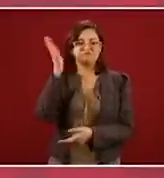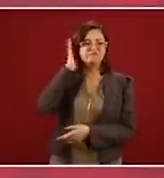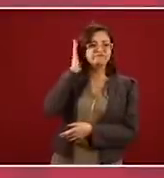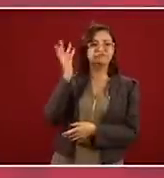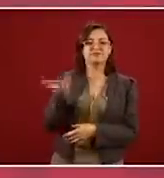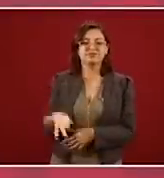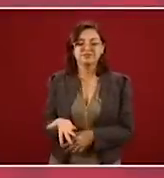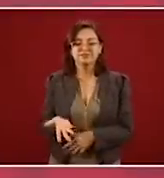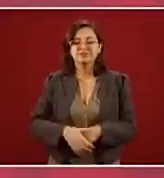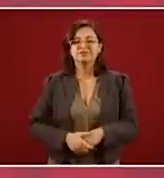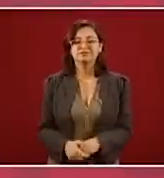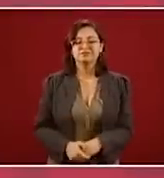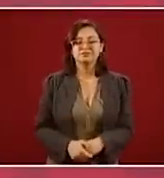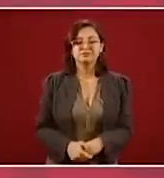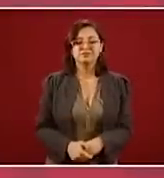Eso